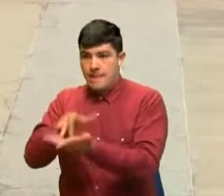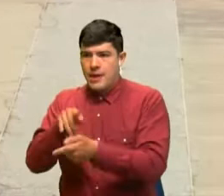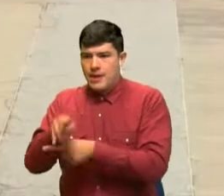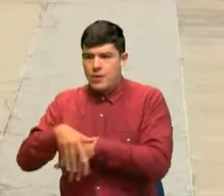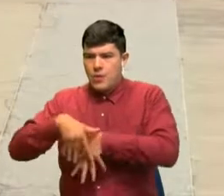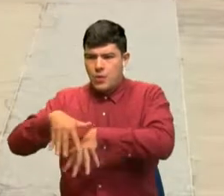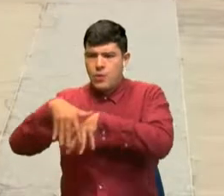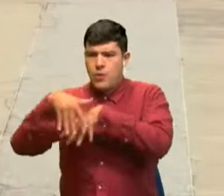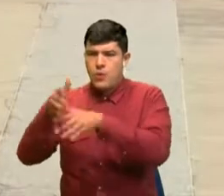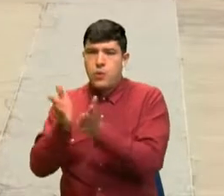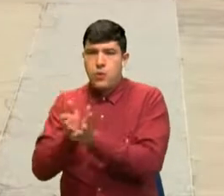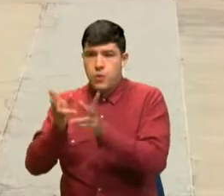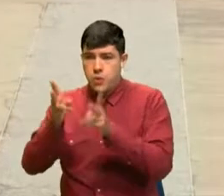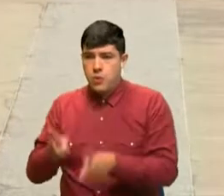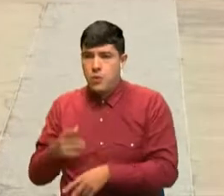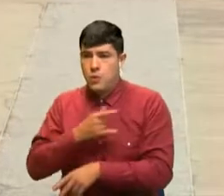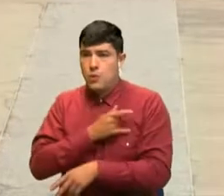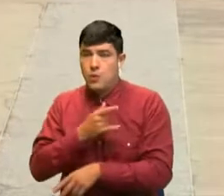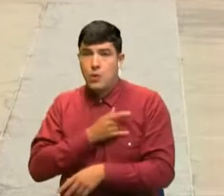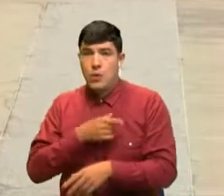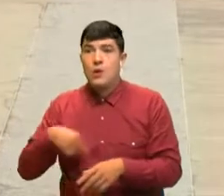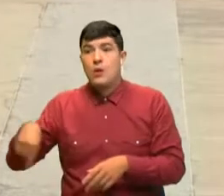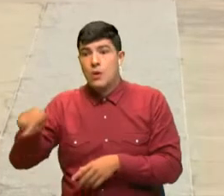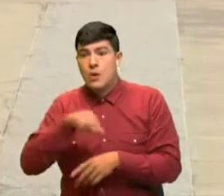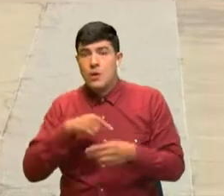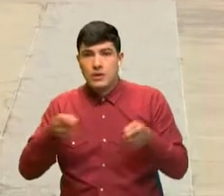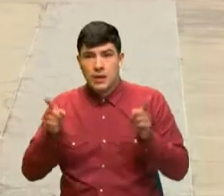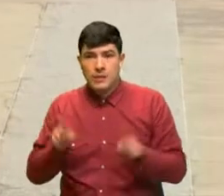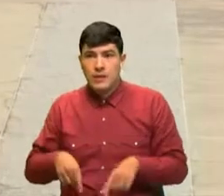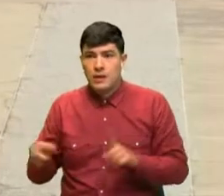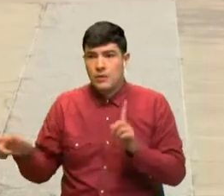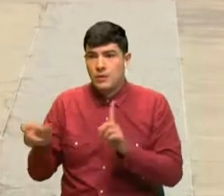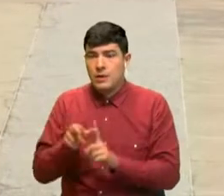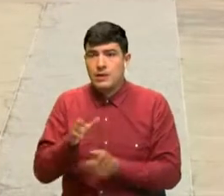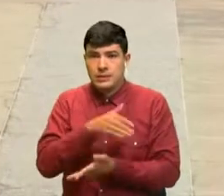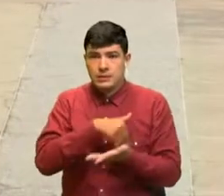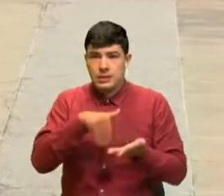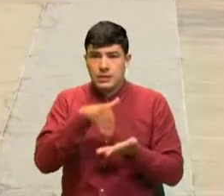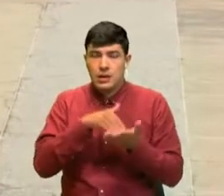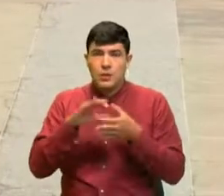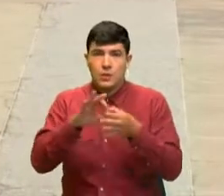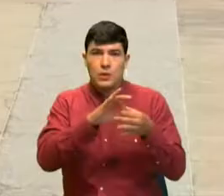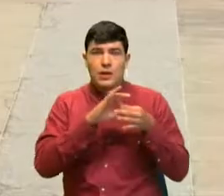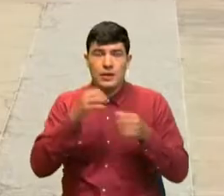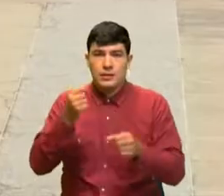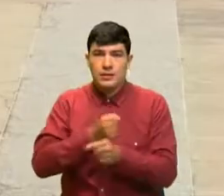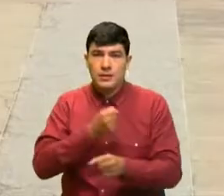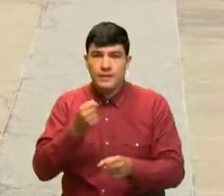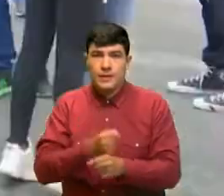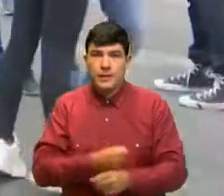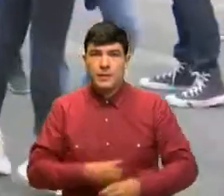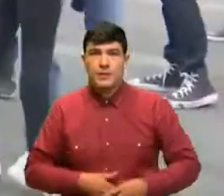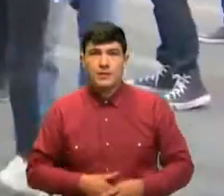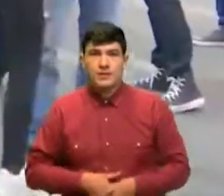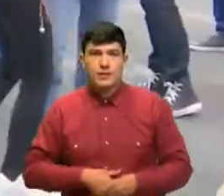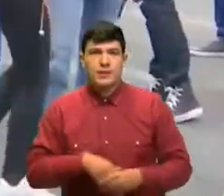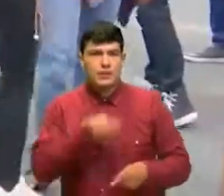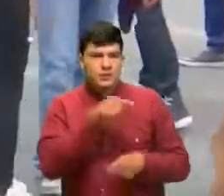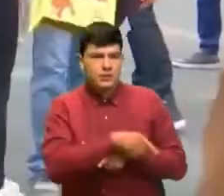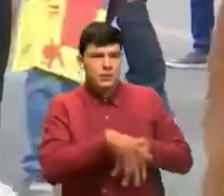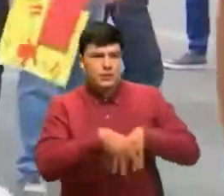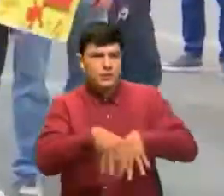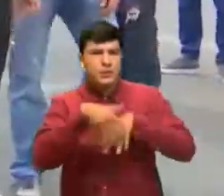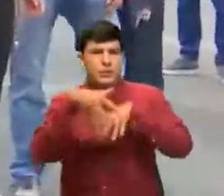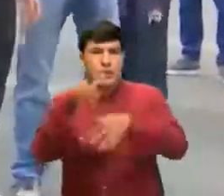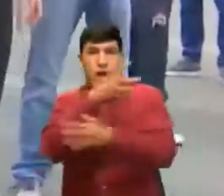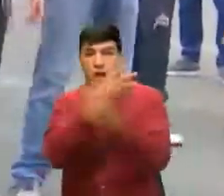de los estudiantes universitarios a los cuales también se les unió la central unitaria de trabajadores con un plantón a las afueras